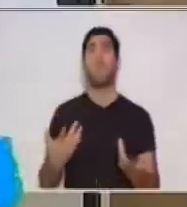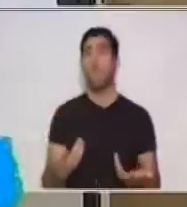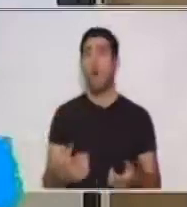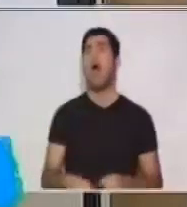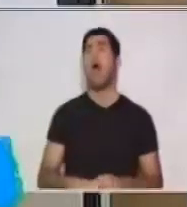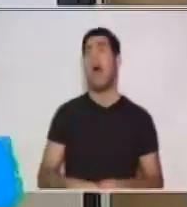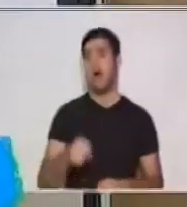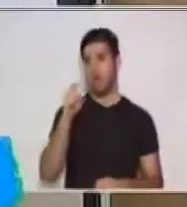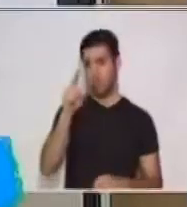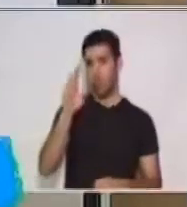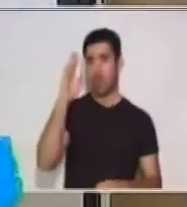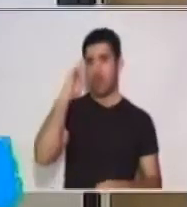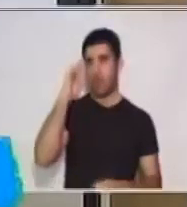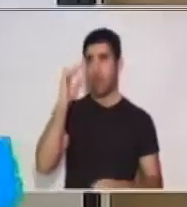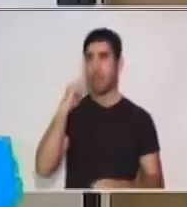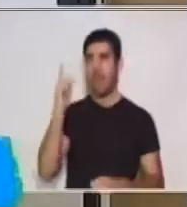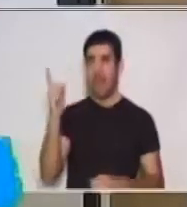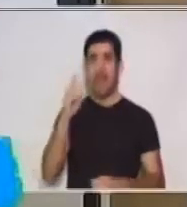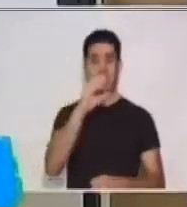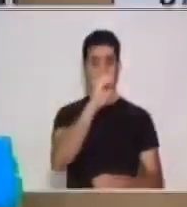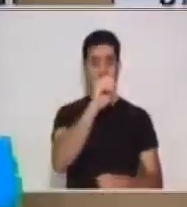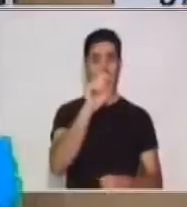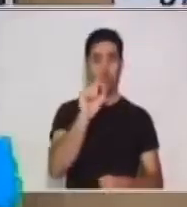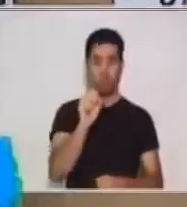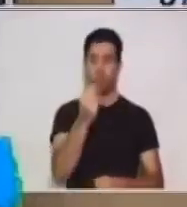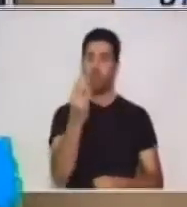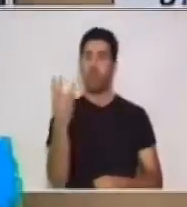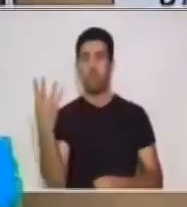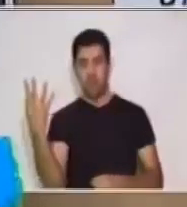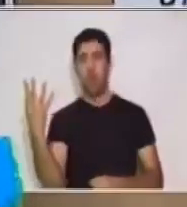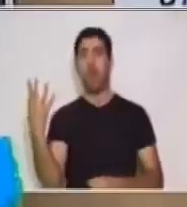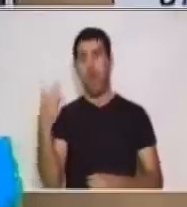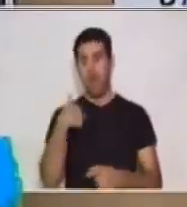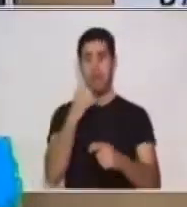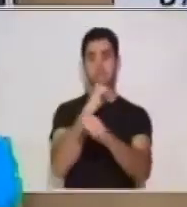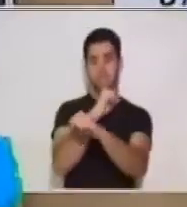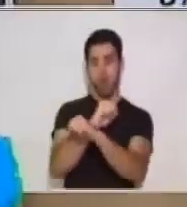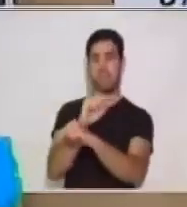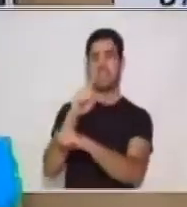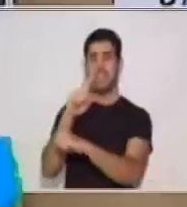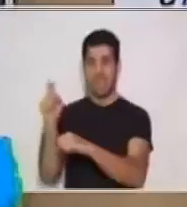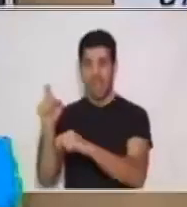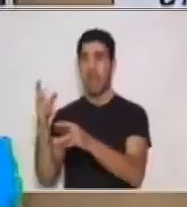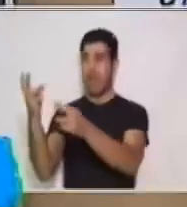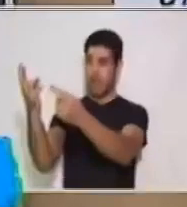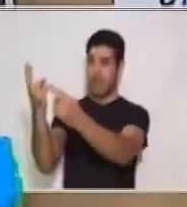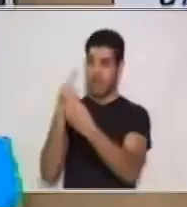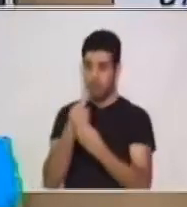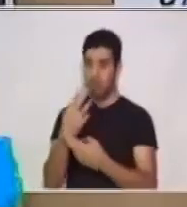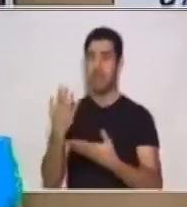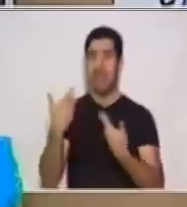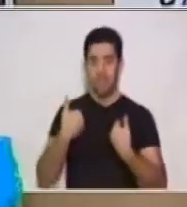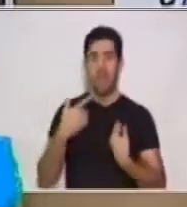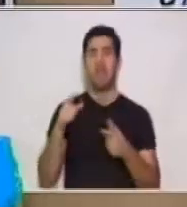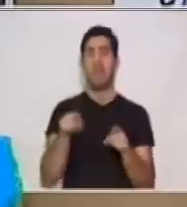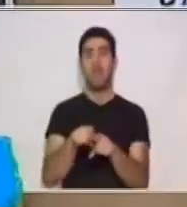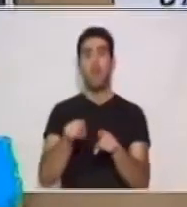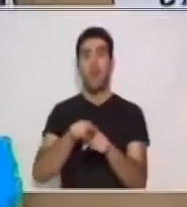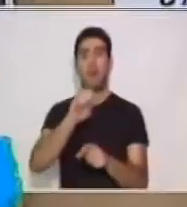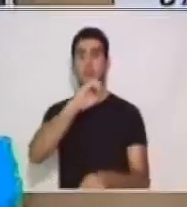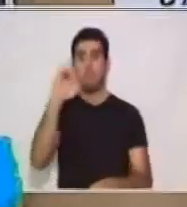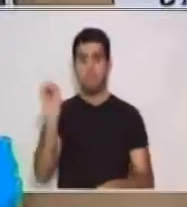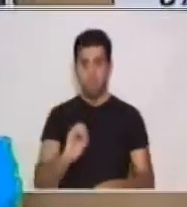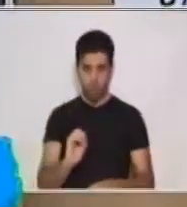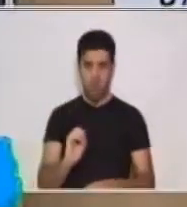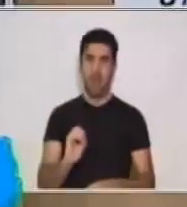que si tengo un decimal, lo multiplico por 100 y ¿qué obtengo? Si tengo un decimal, lo multiplico por 100